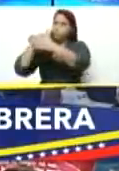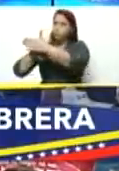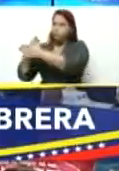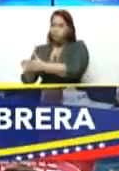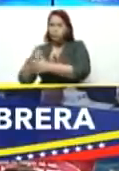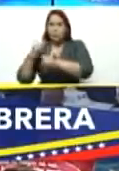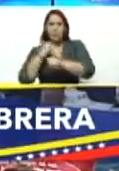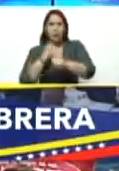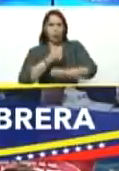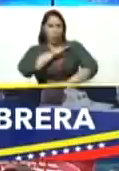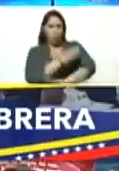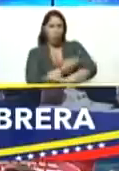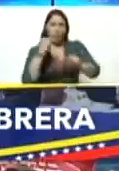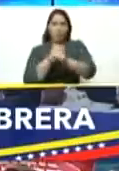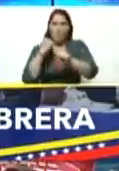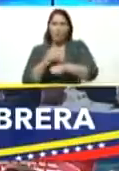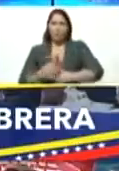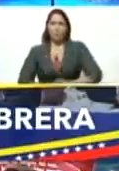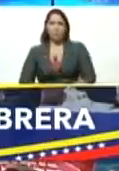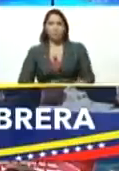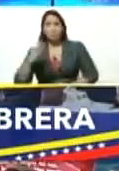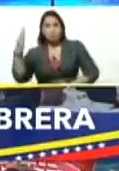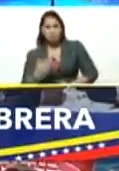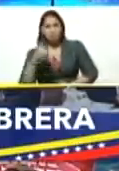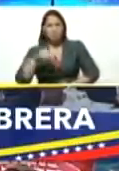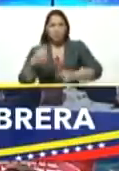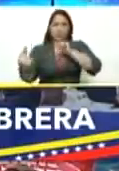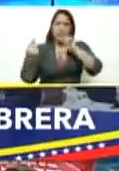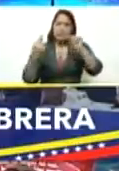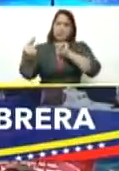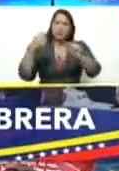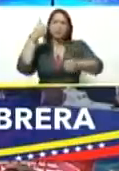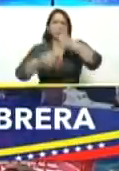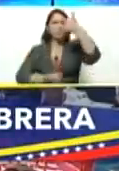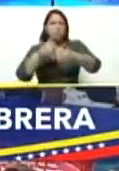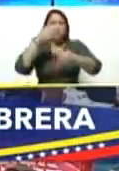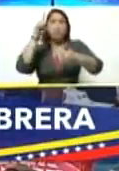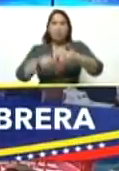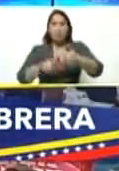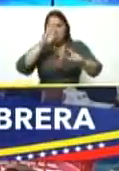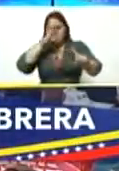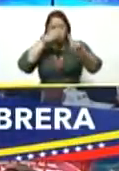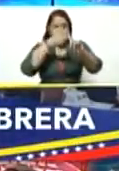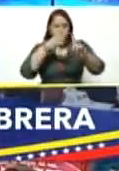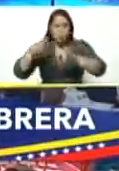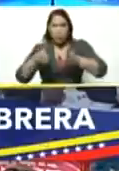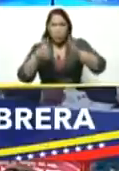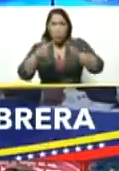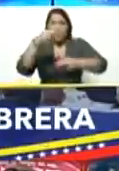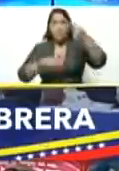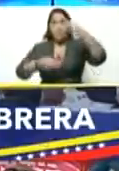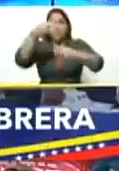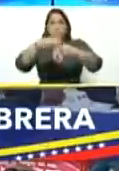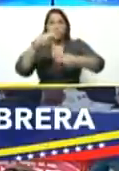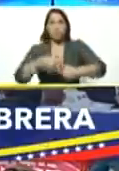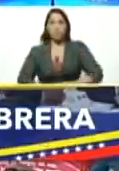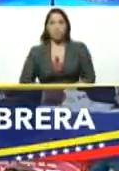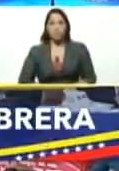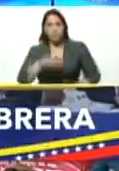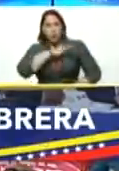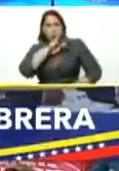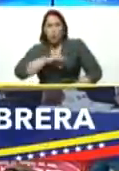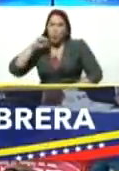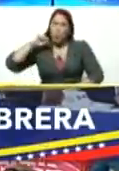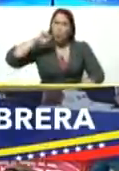poder obrero que venga a discutir y a trazar caminos para la construcción del socialismo